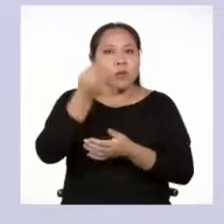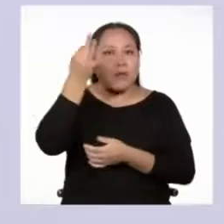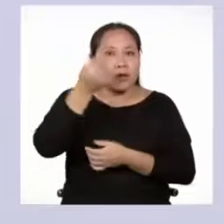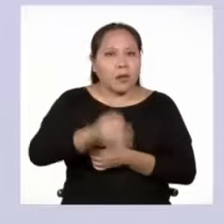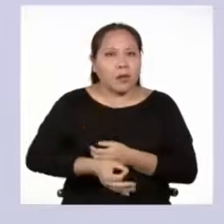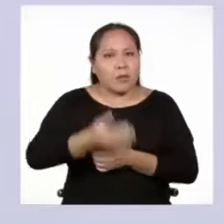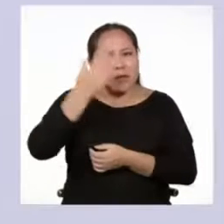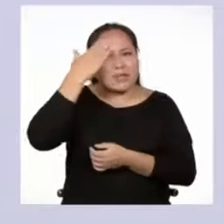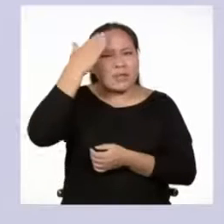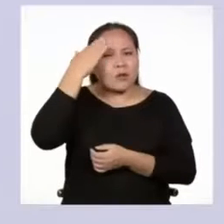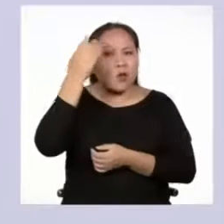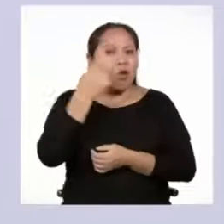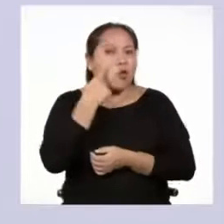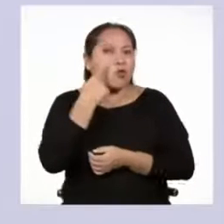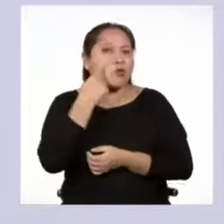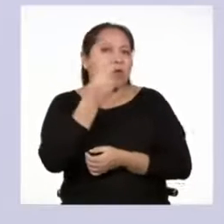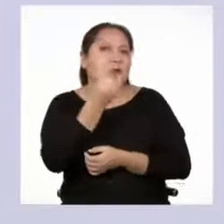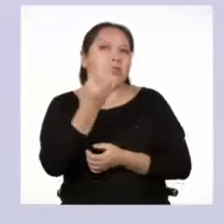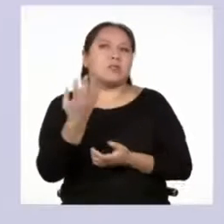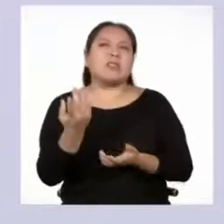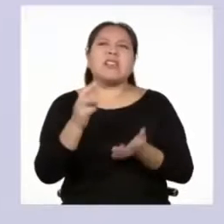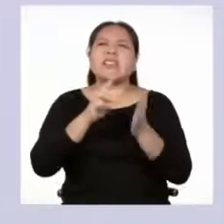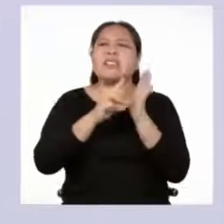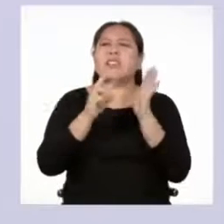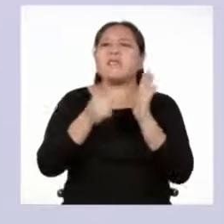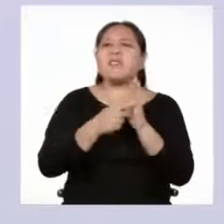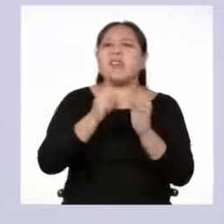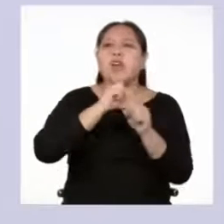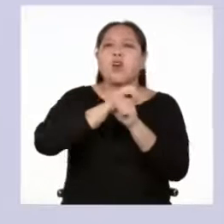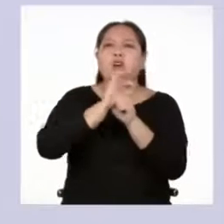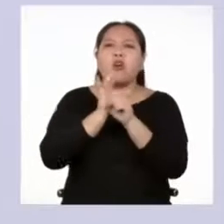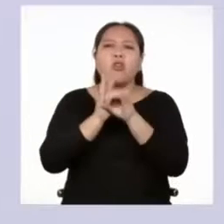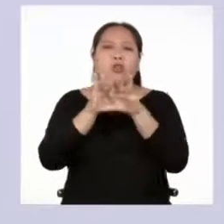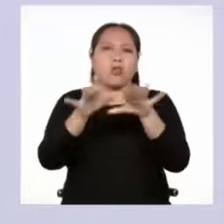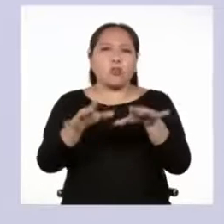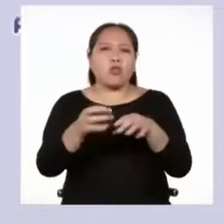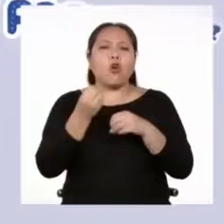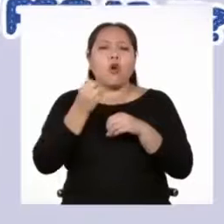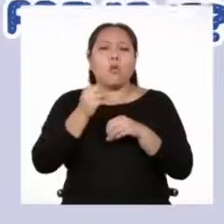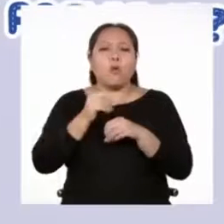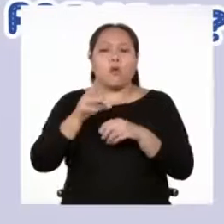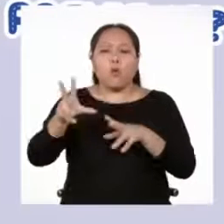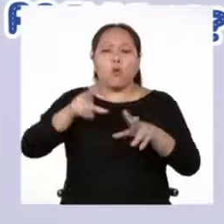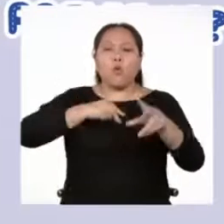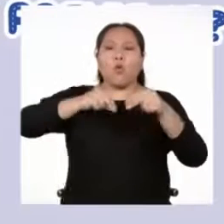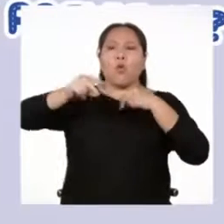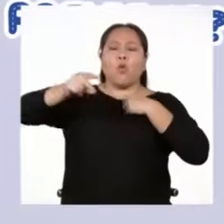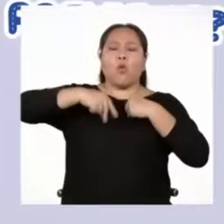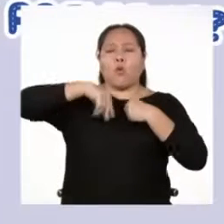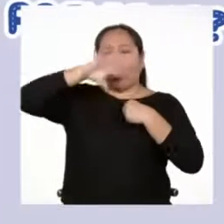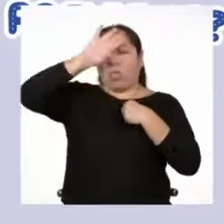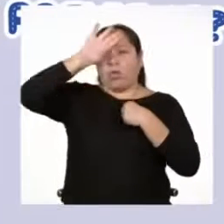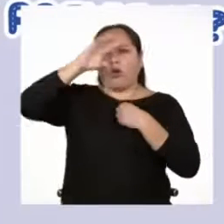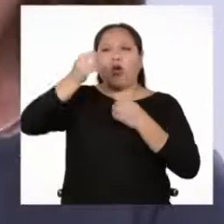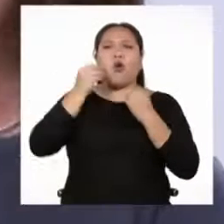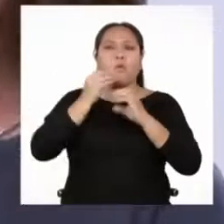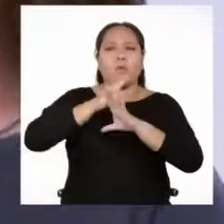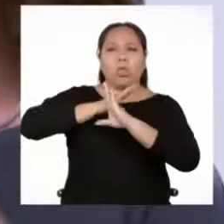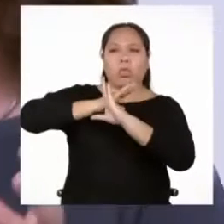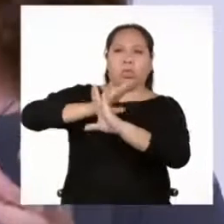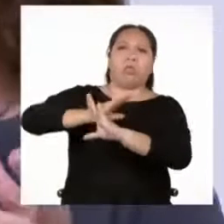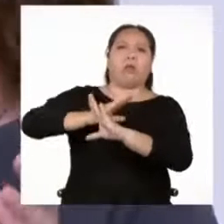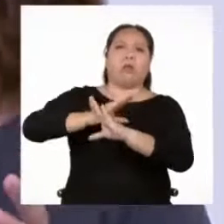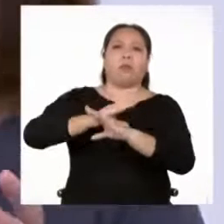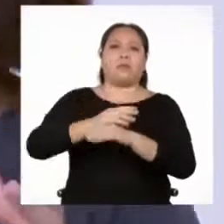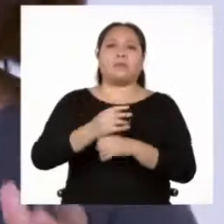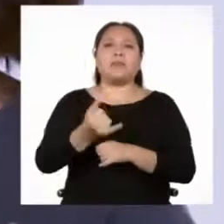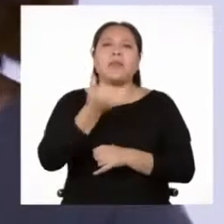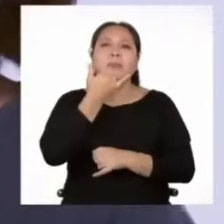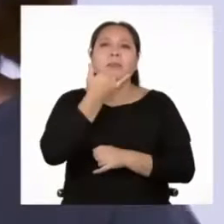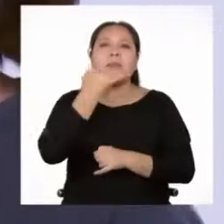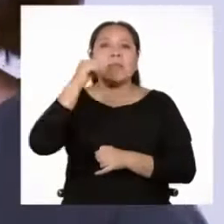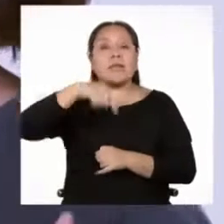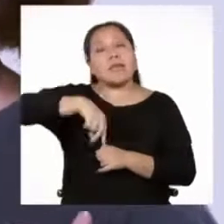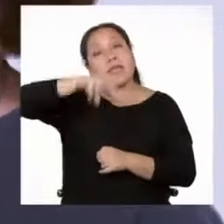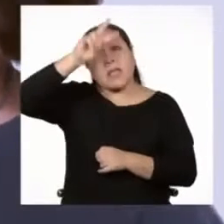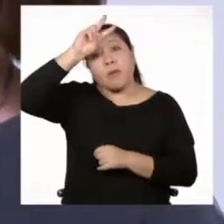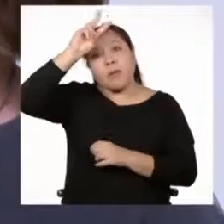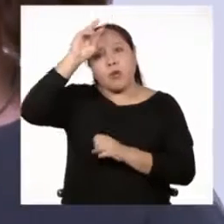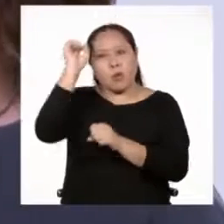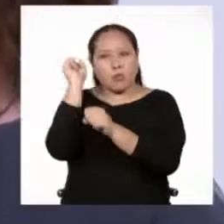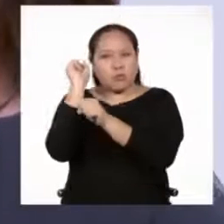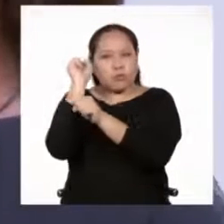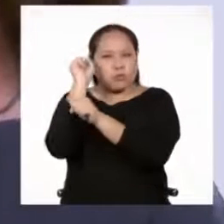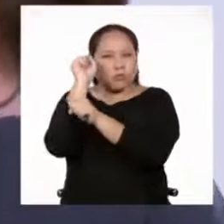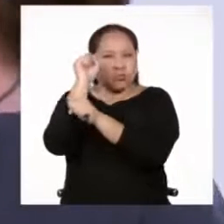cosas. Entre ellas, ¿qué es el coronavirus? ¿Cómo se contagia? ¿Qué podemos hacer para prevenirlo? ¿Cómo va el Perú en su lucha contra